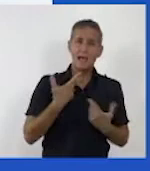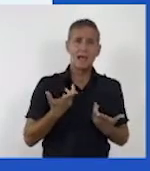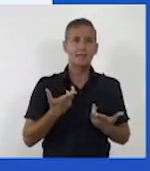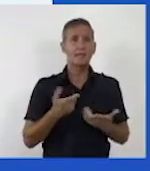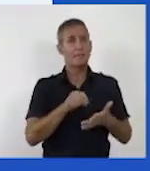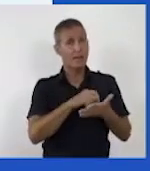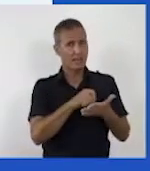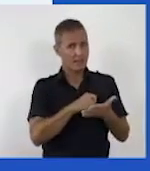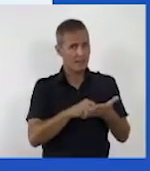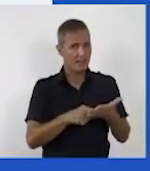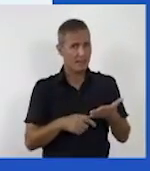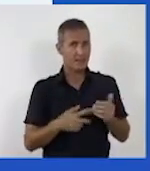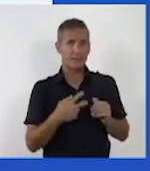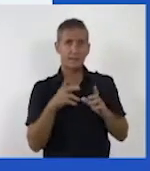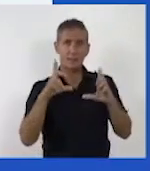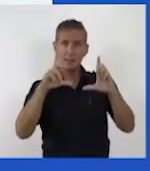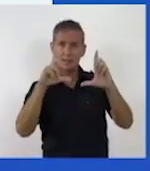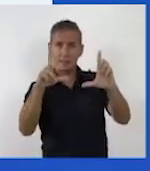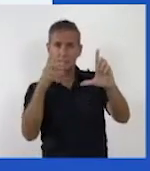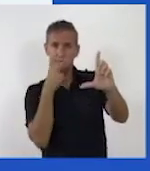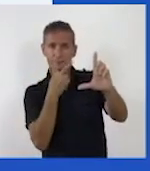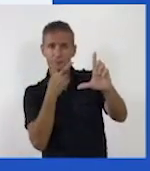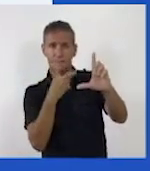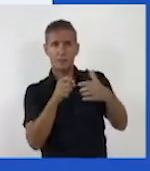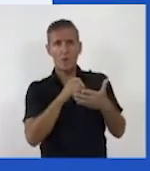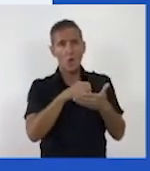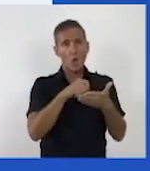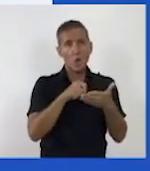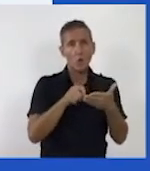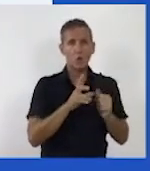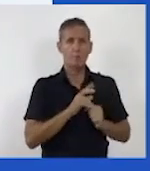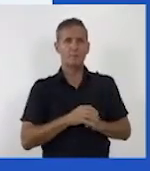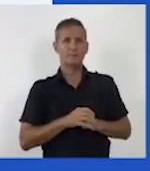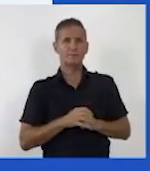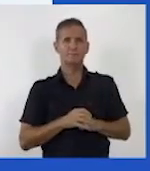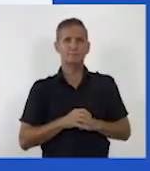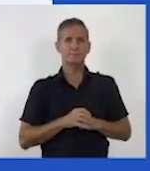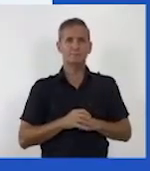escribir y lo tienen en pantalla y copia en la orden